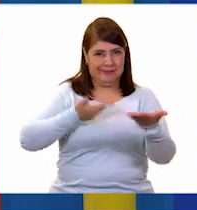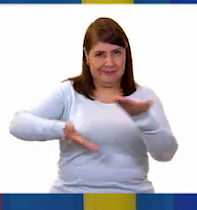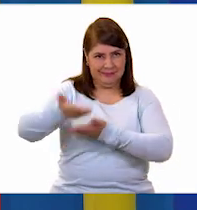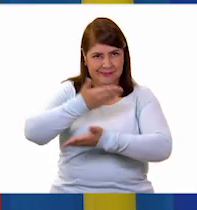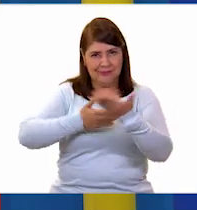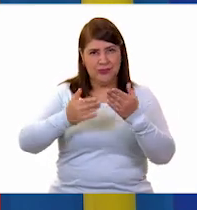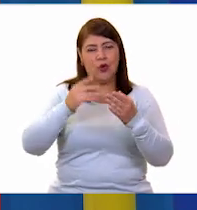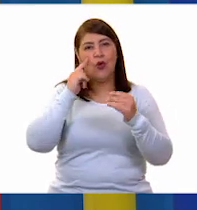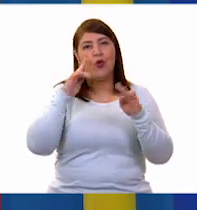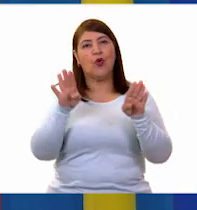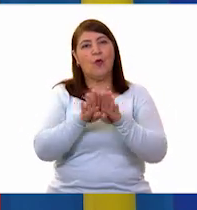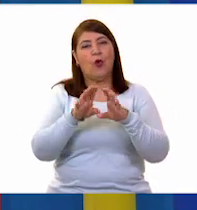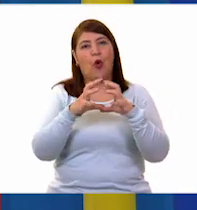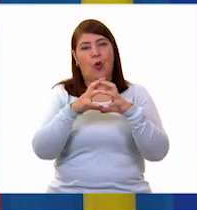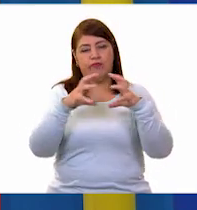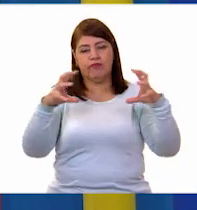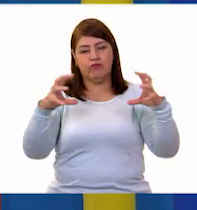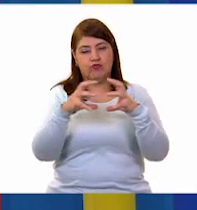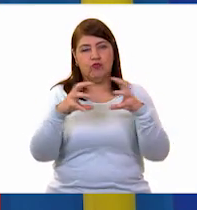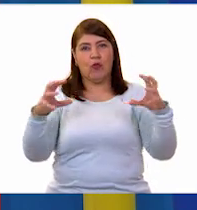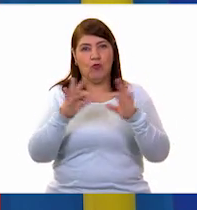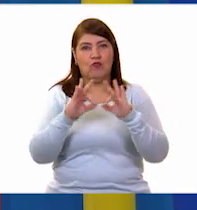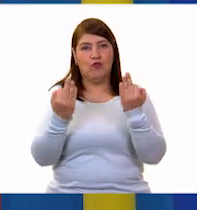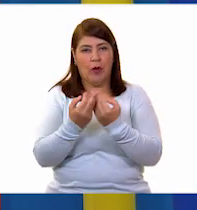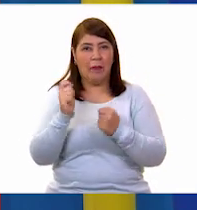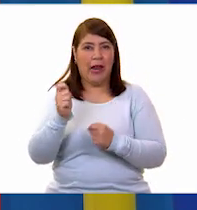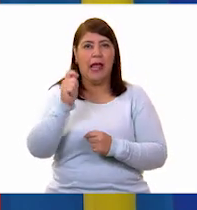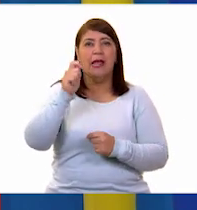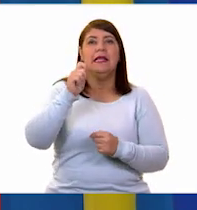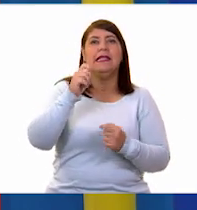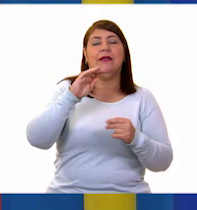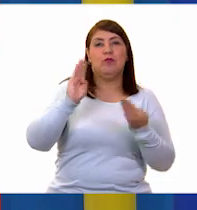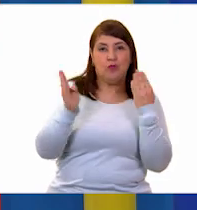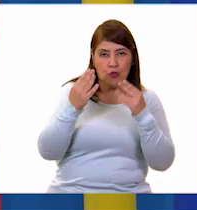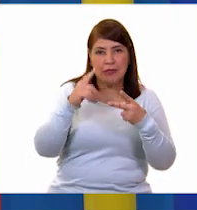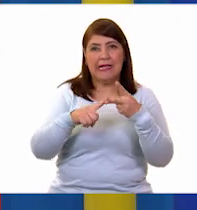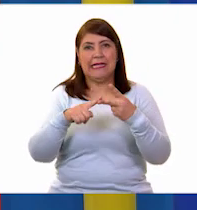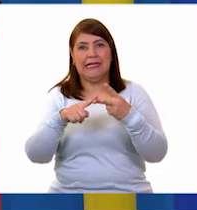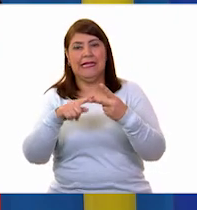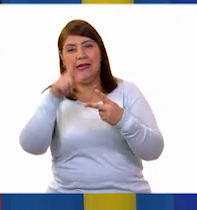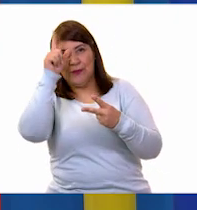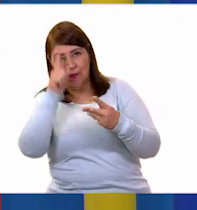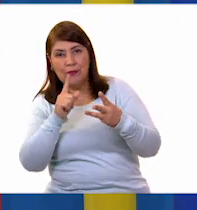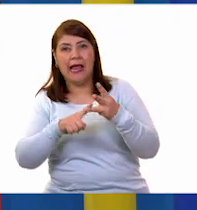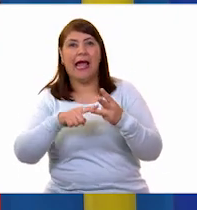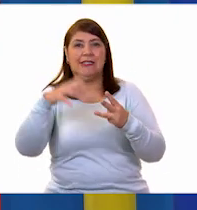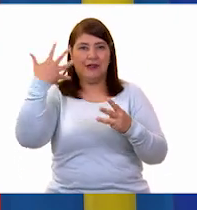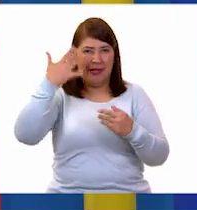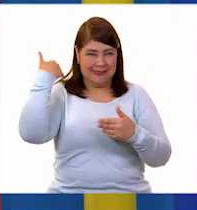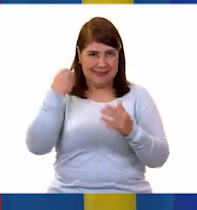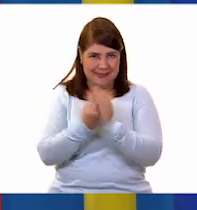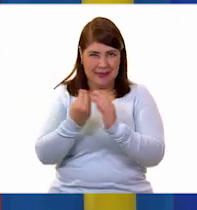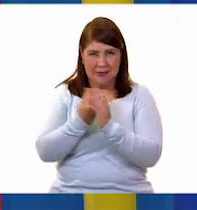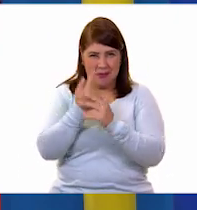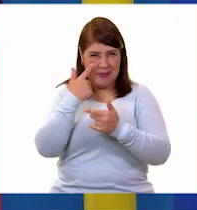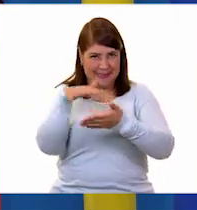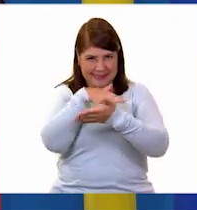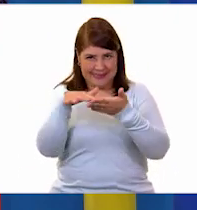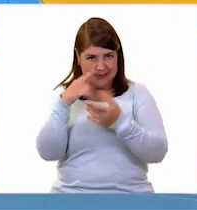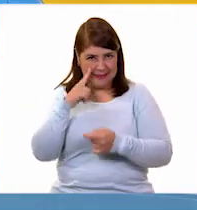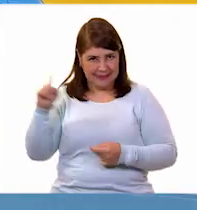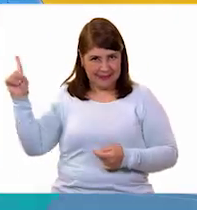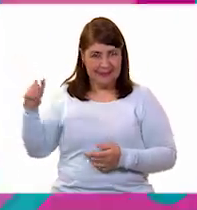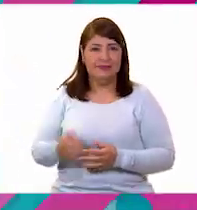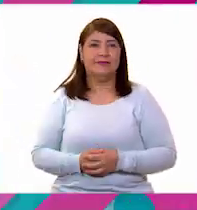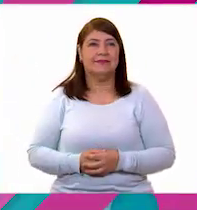sobre los tamaños de la Tierra, la Luna y el Sol que vimos la clase pasada. María, ¿me ayudas a leerlas, por favor?